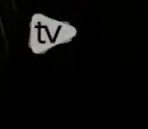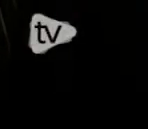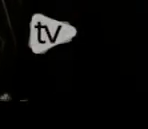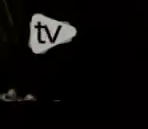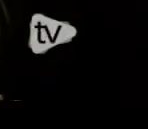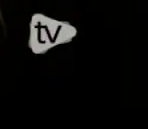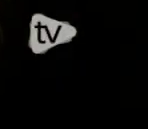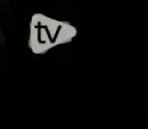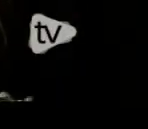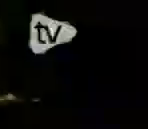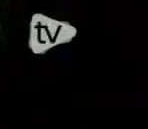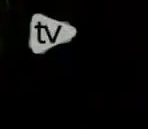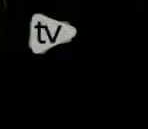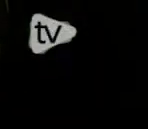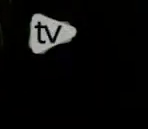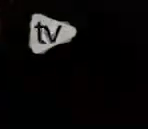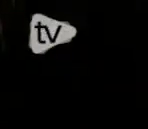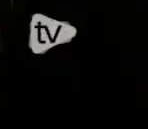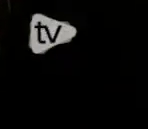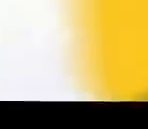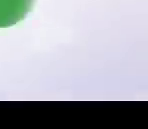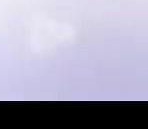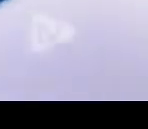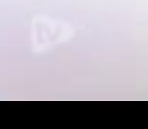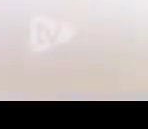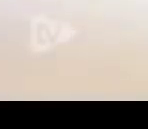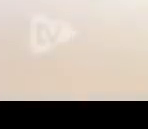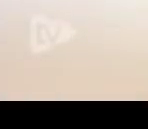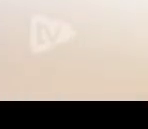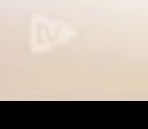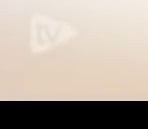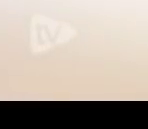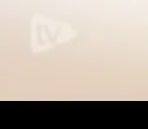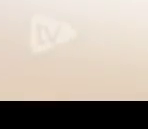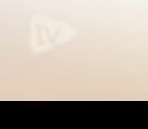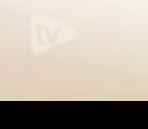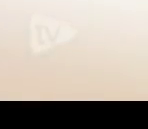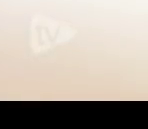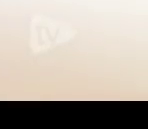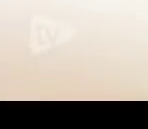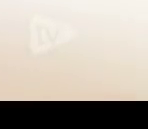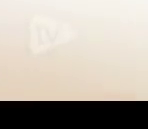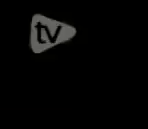canción. Sábado 8 p.m. por Ecuador TV.